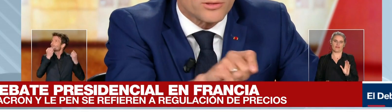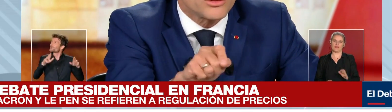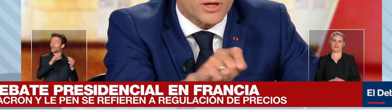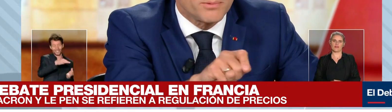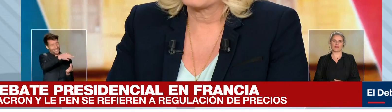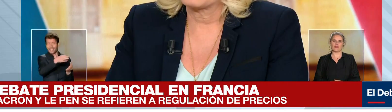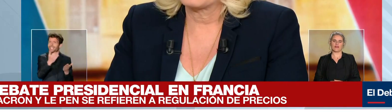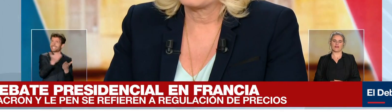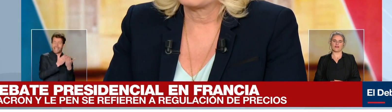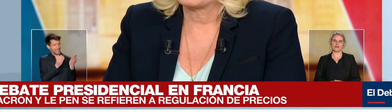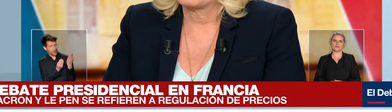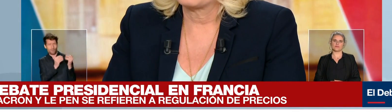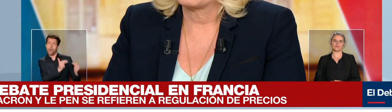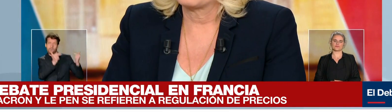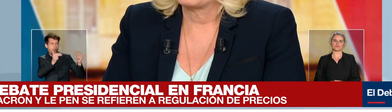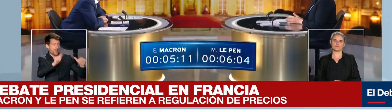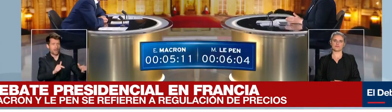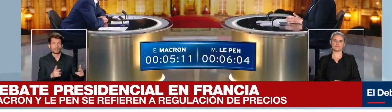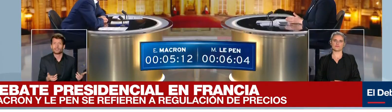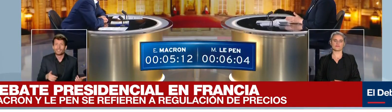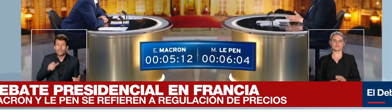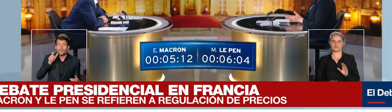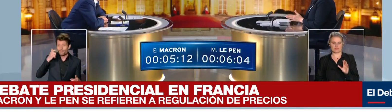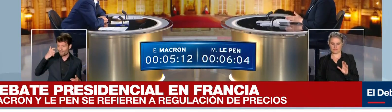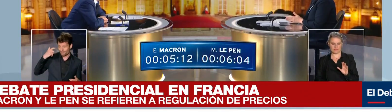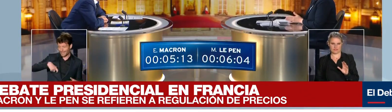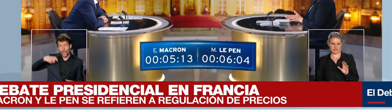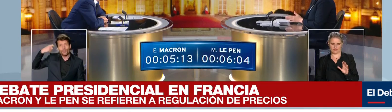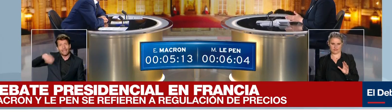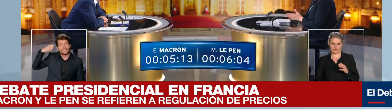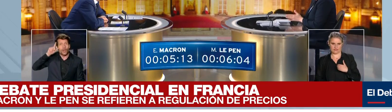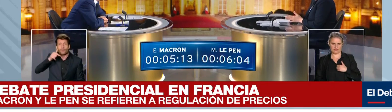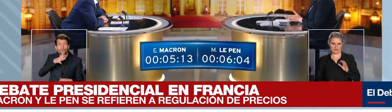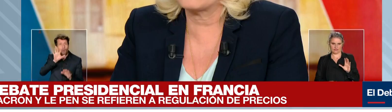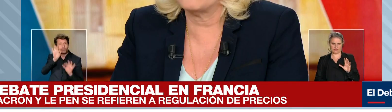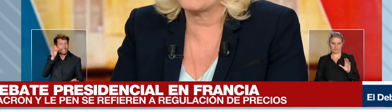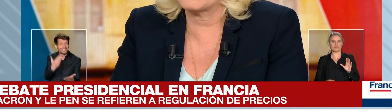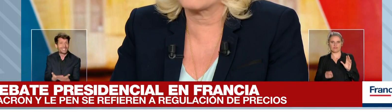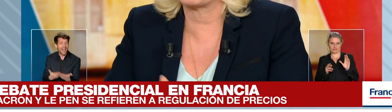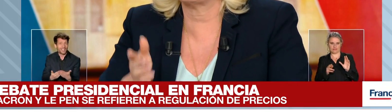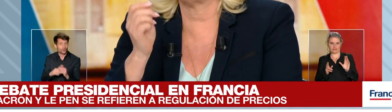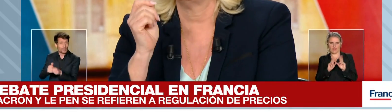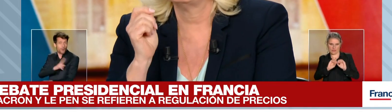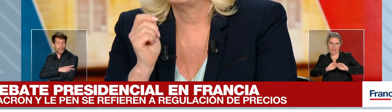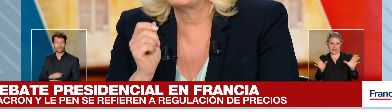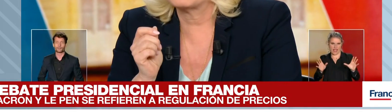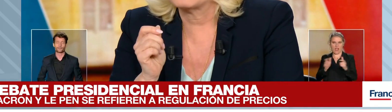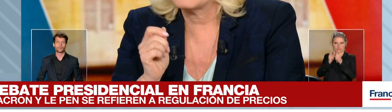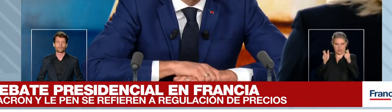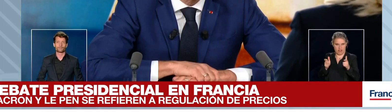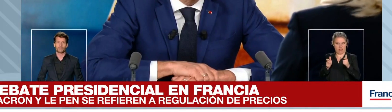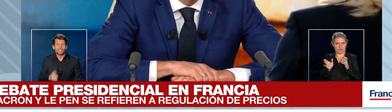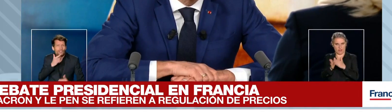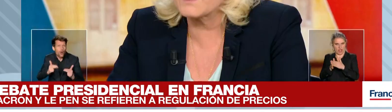pago porque un presidente de la República pueda decidir lo que está ahí. Eso no es así. Yo dije claramente que era un estímulo. Entonces, ¿no